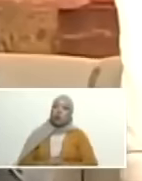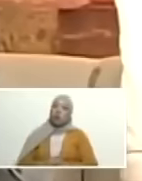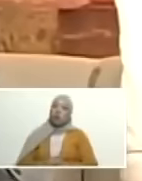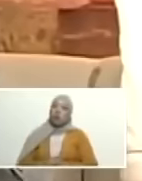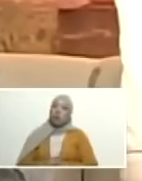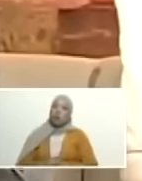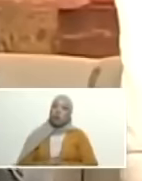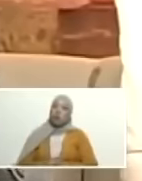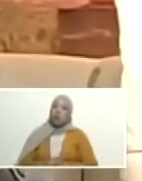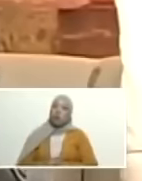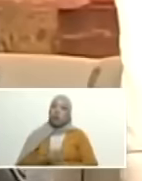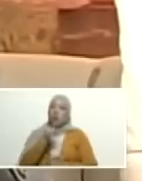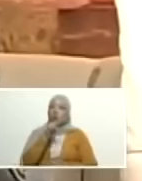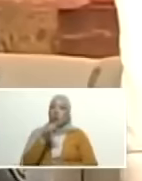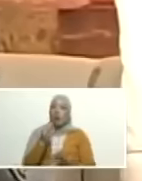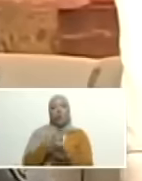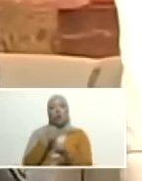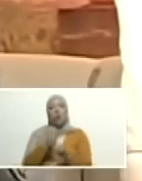Desde la época de Trump,